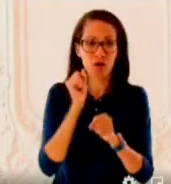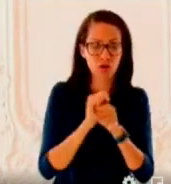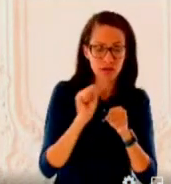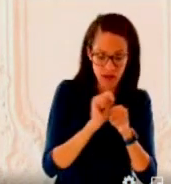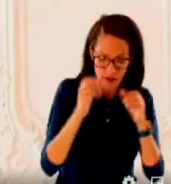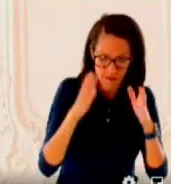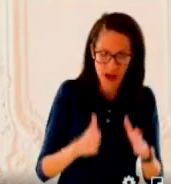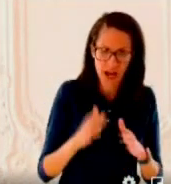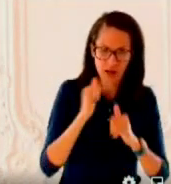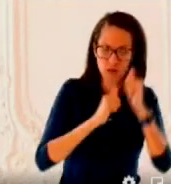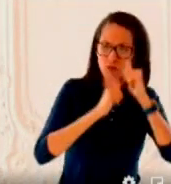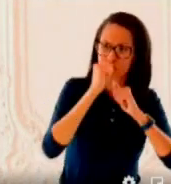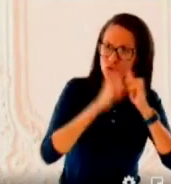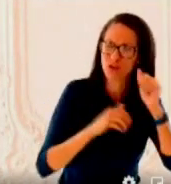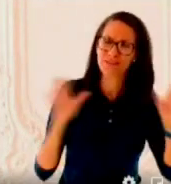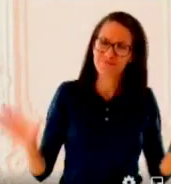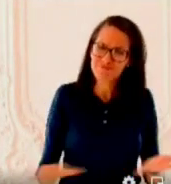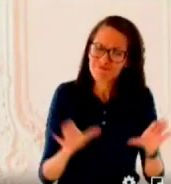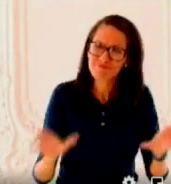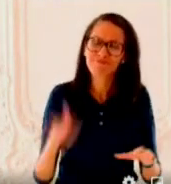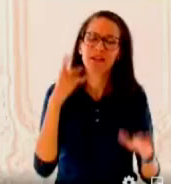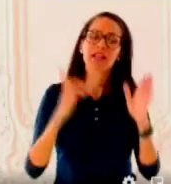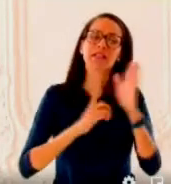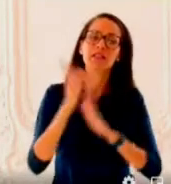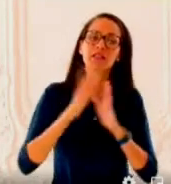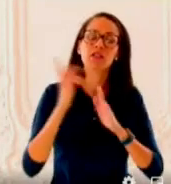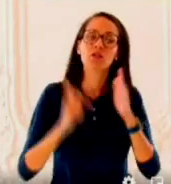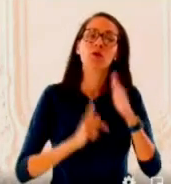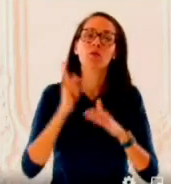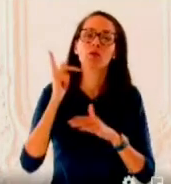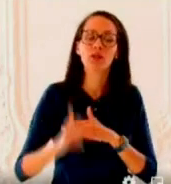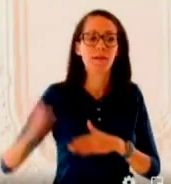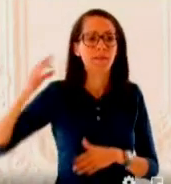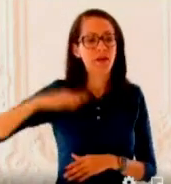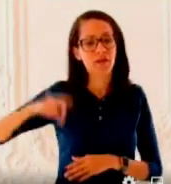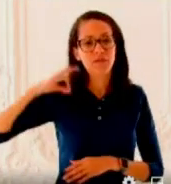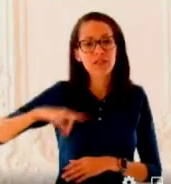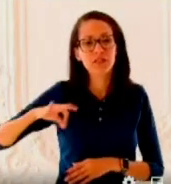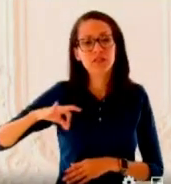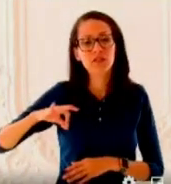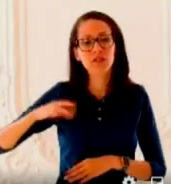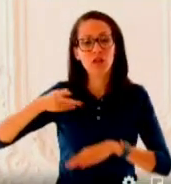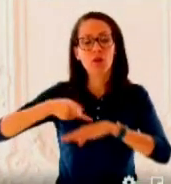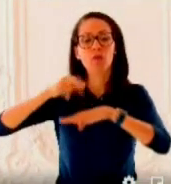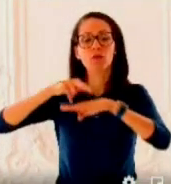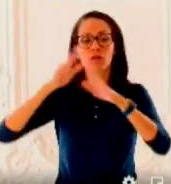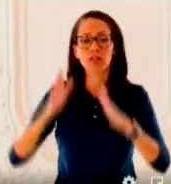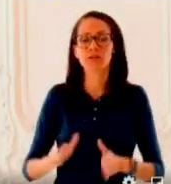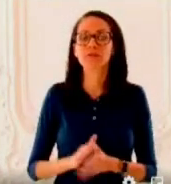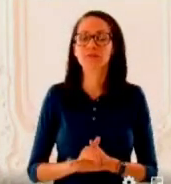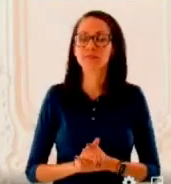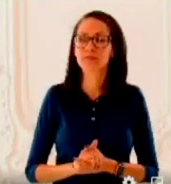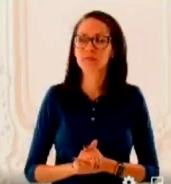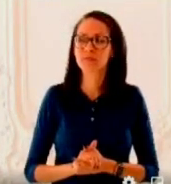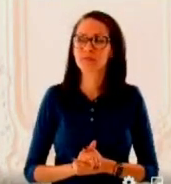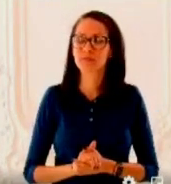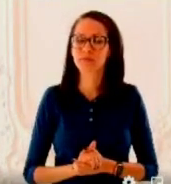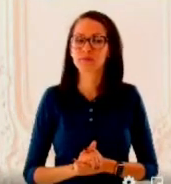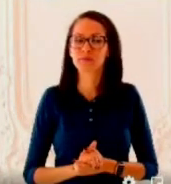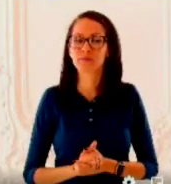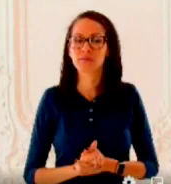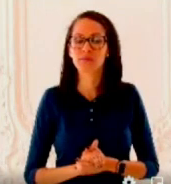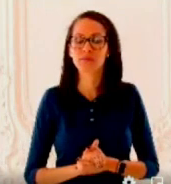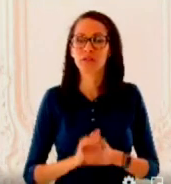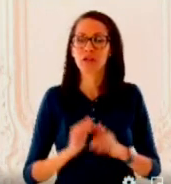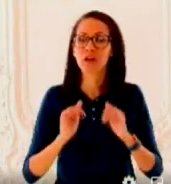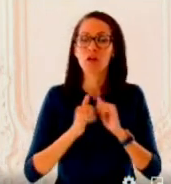que trabajan arduamente para desarrollar esos proyectos en beneficio de los puertorriqueños. Como ven,